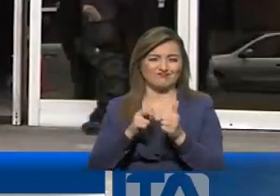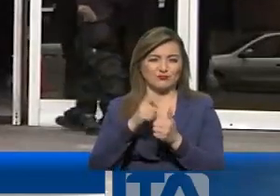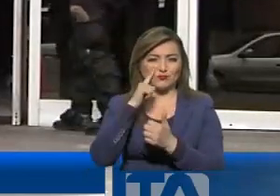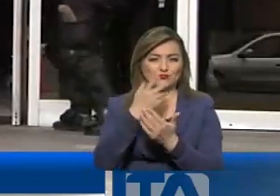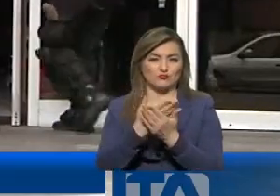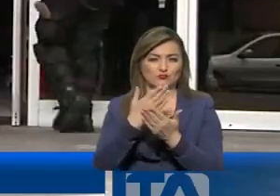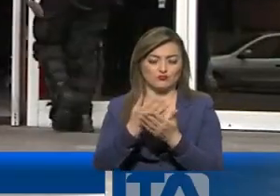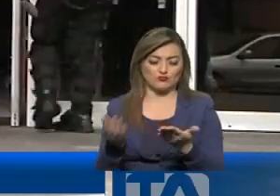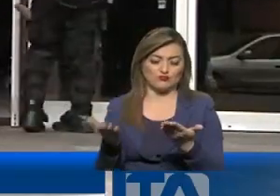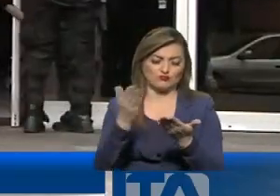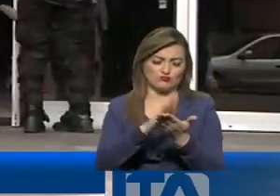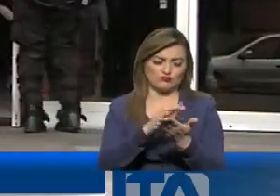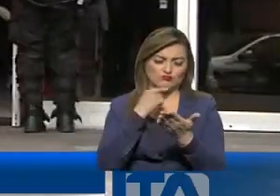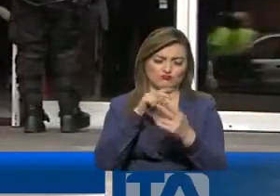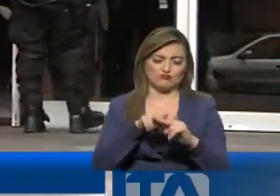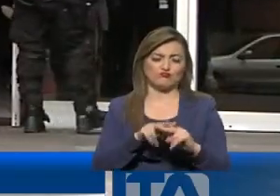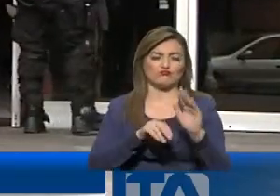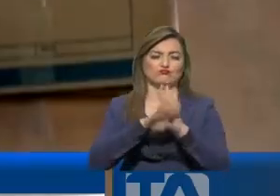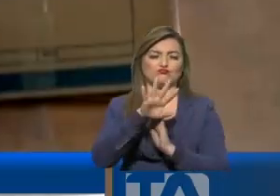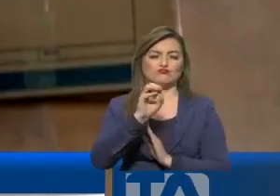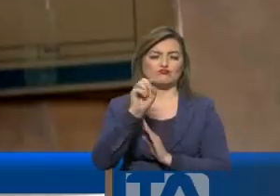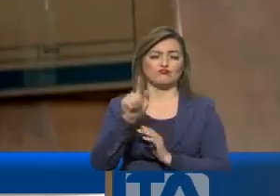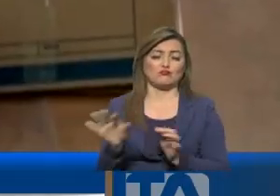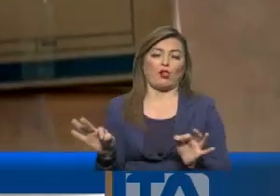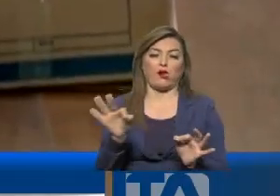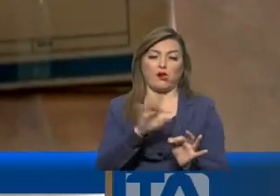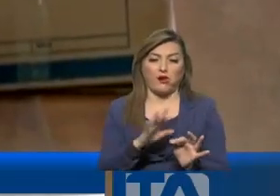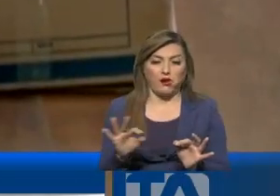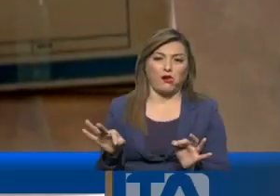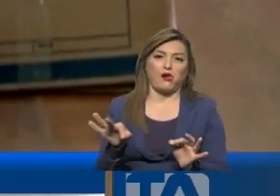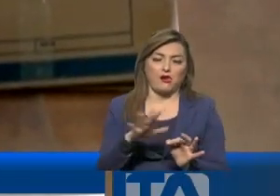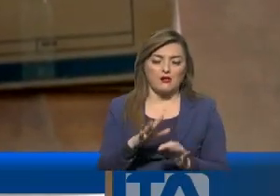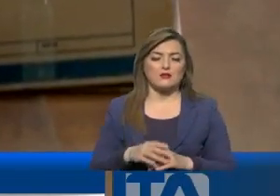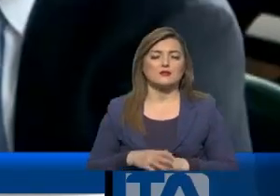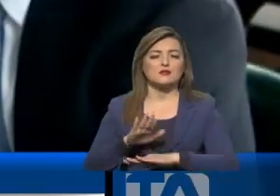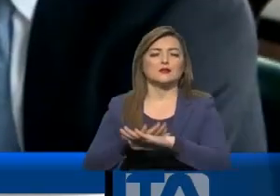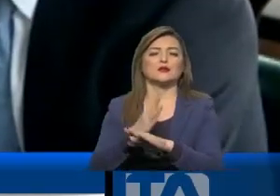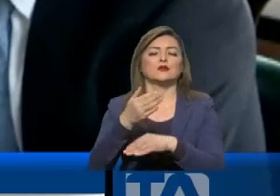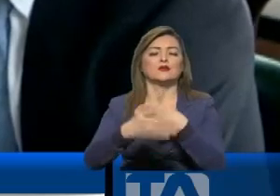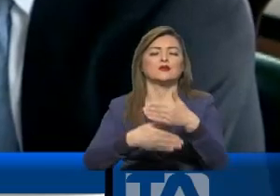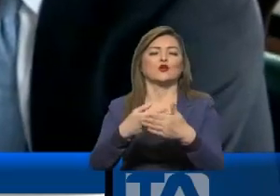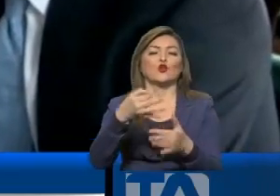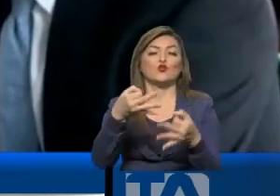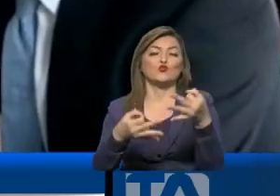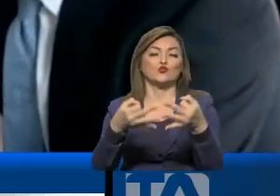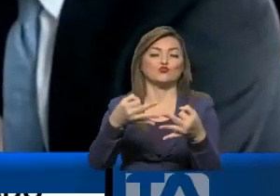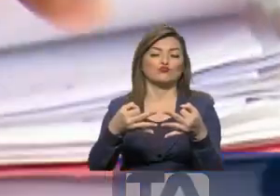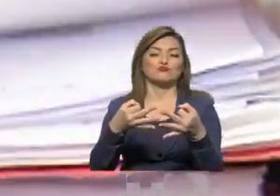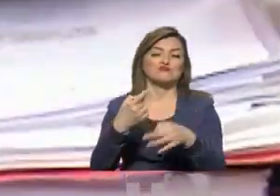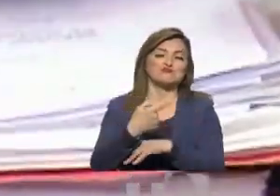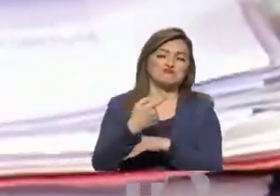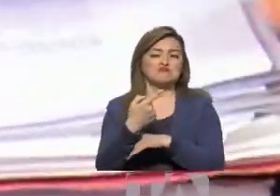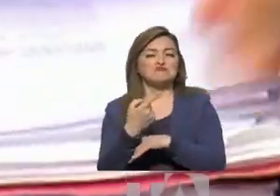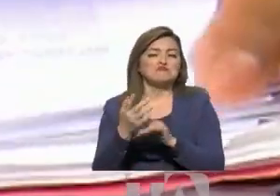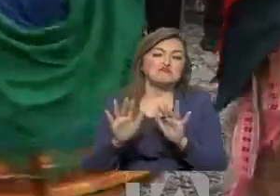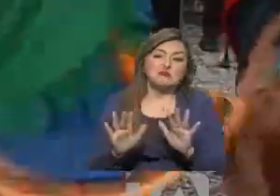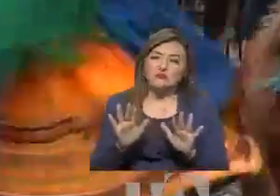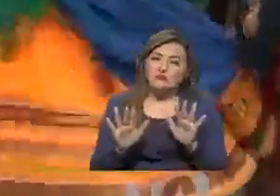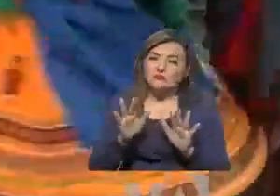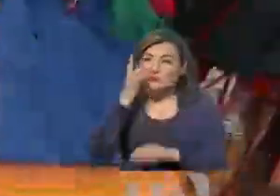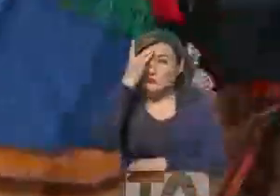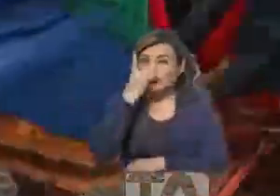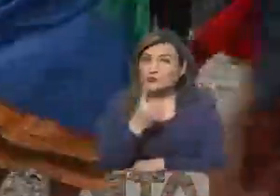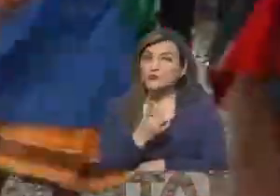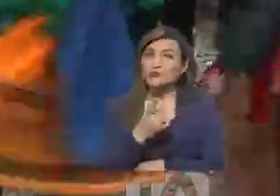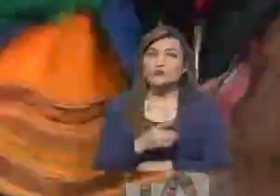en el expediente de más de 40.000 fojas. La convocatoria a la audiencia de juicio podría ser en cuestión de días y será